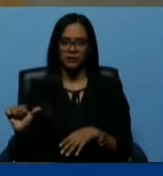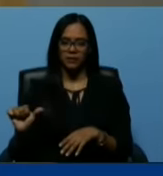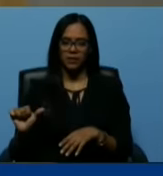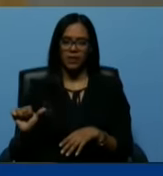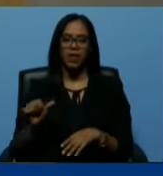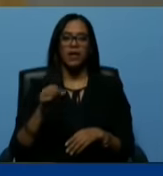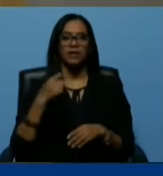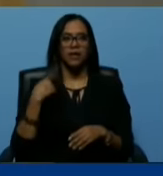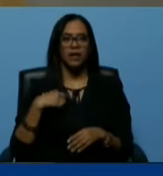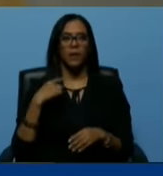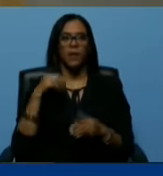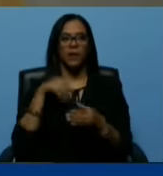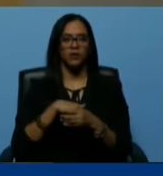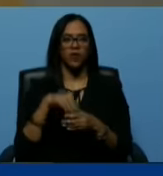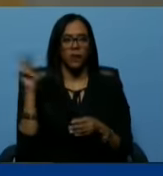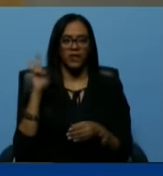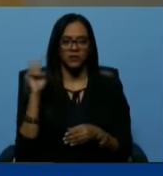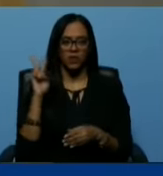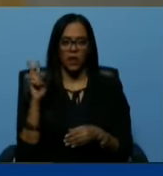Venezuela,